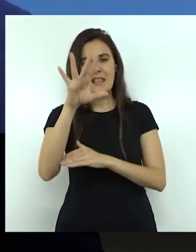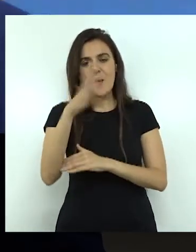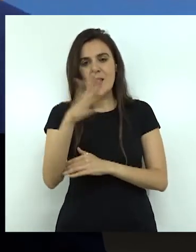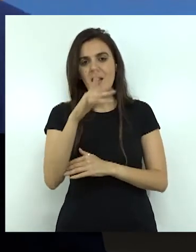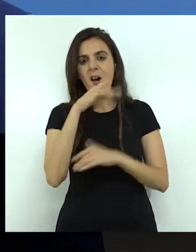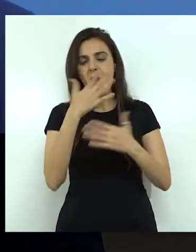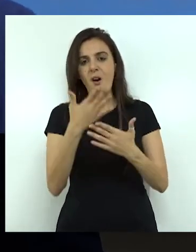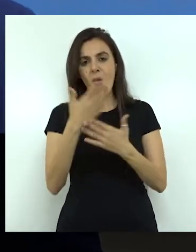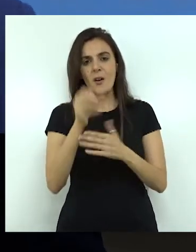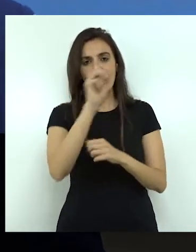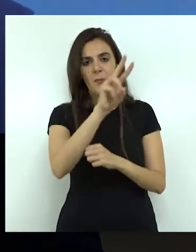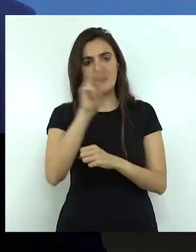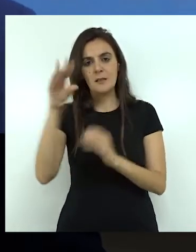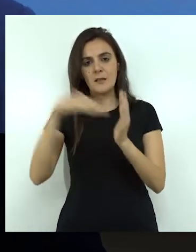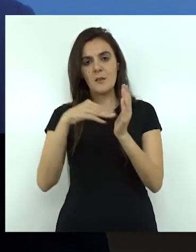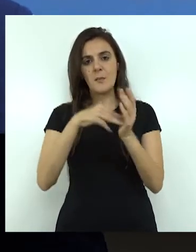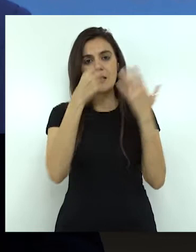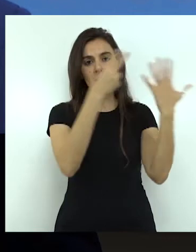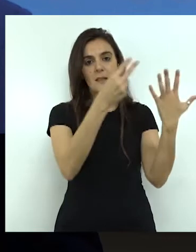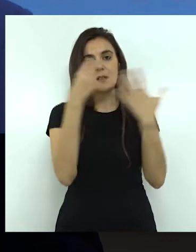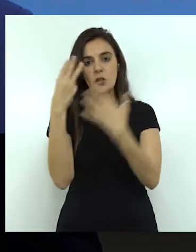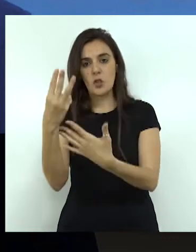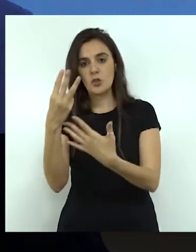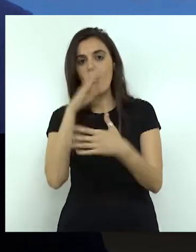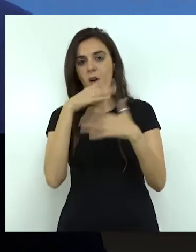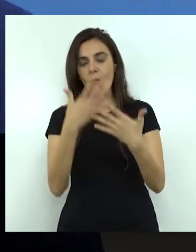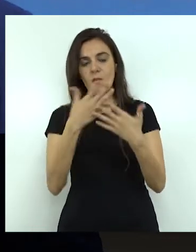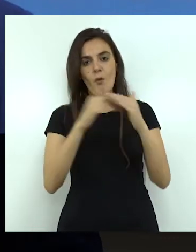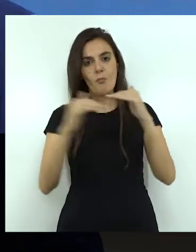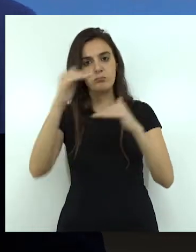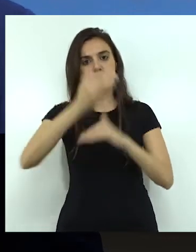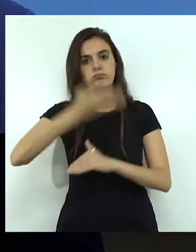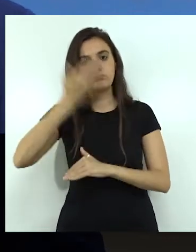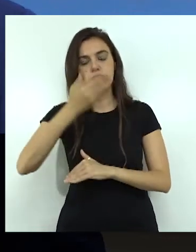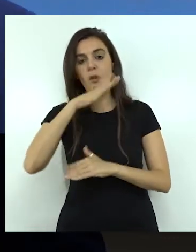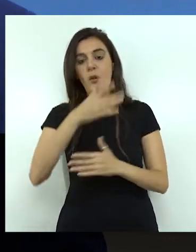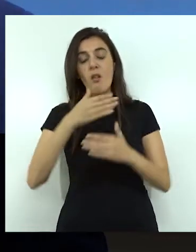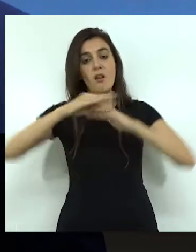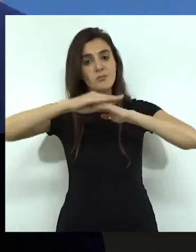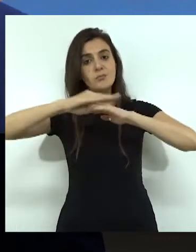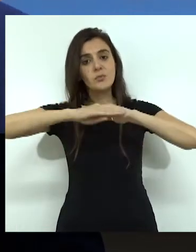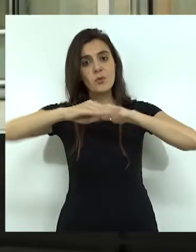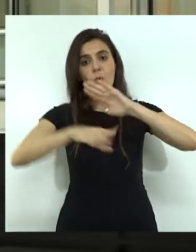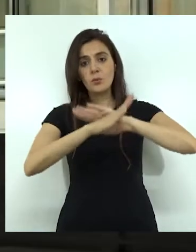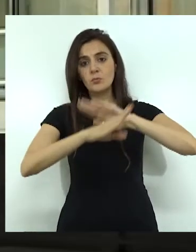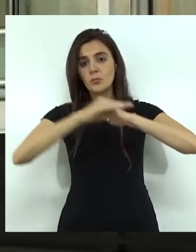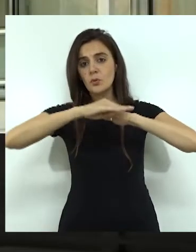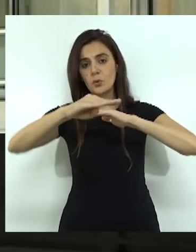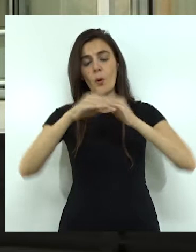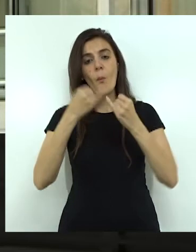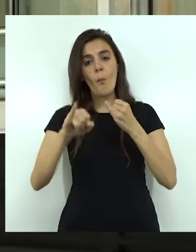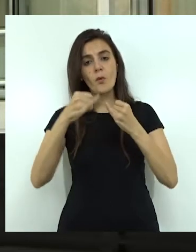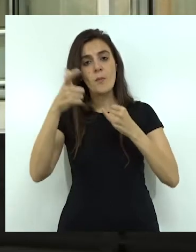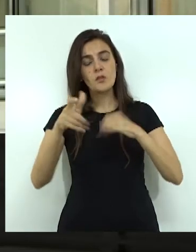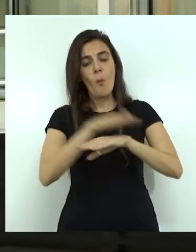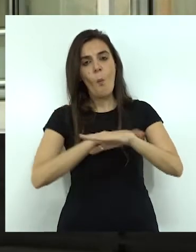ahora estamos en 23 mil 78 eso es desde luego un incremento importante y sostenido sobre todo sostenido en el tiempo por último el ejecutivo